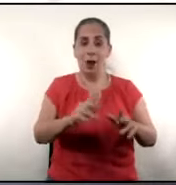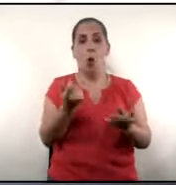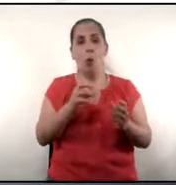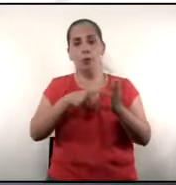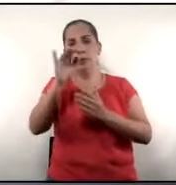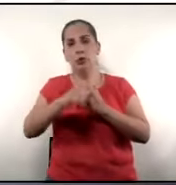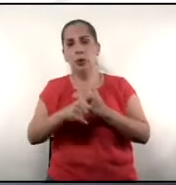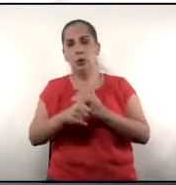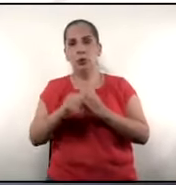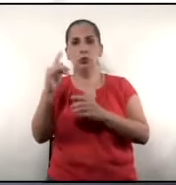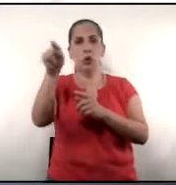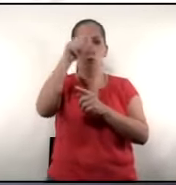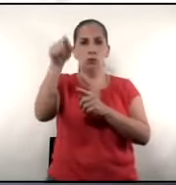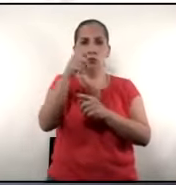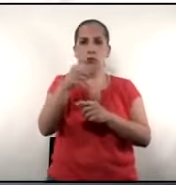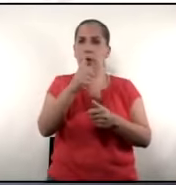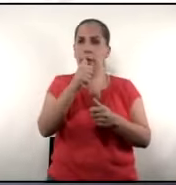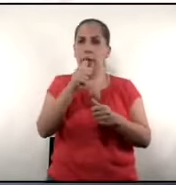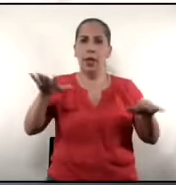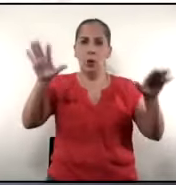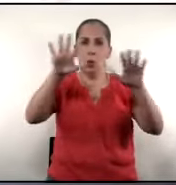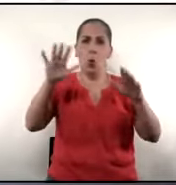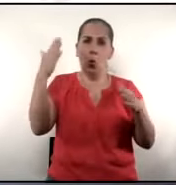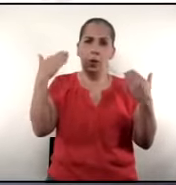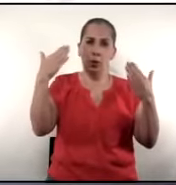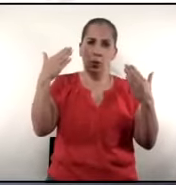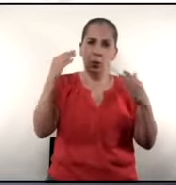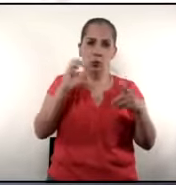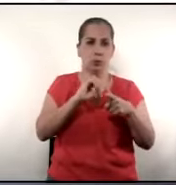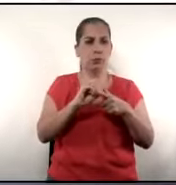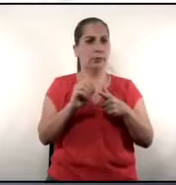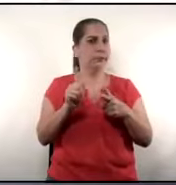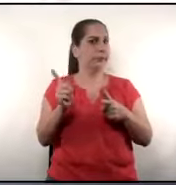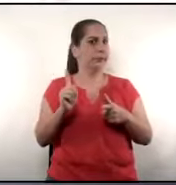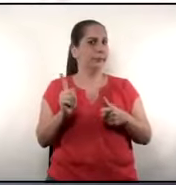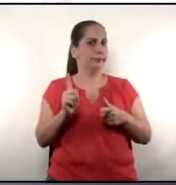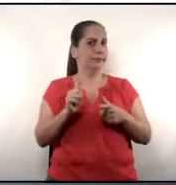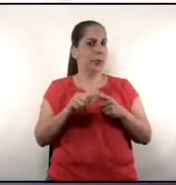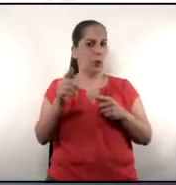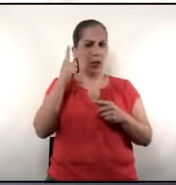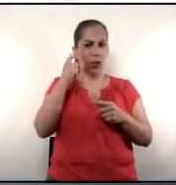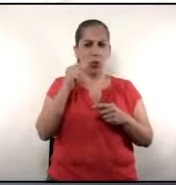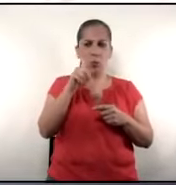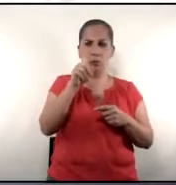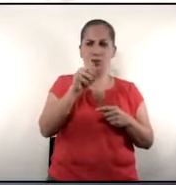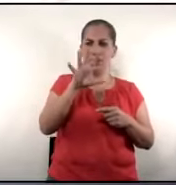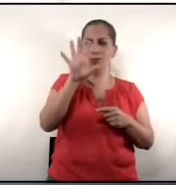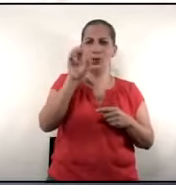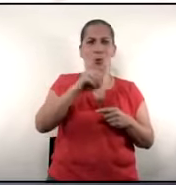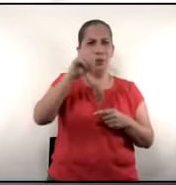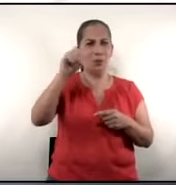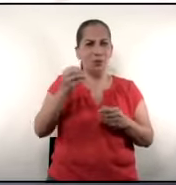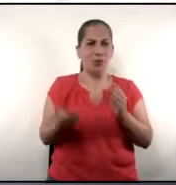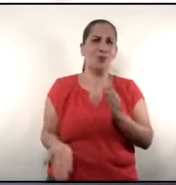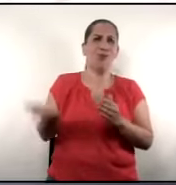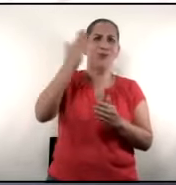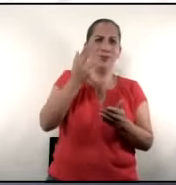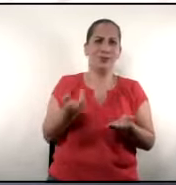construido, o sea, balsa inferior, que fue 150% de sobrecosto.